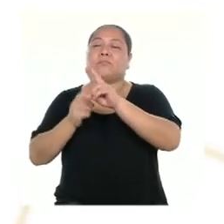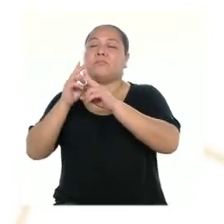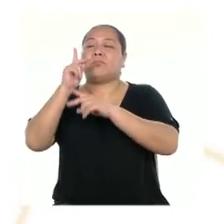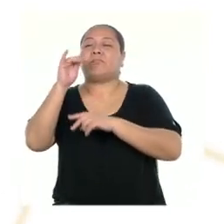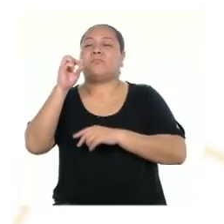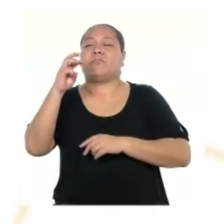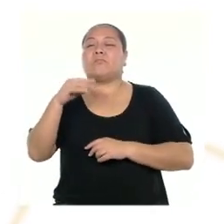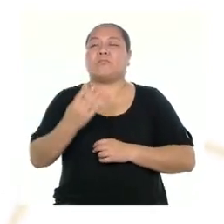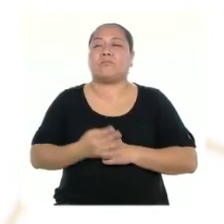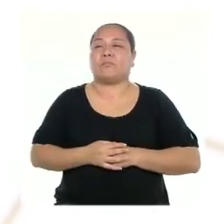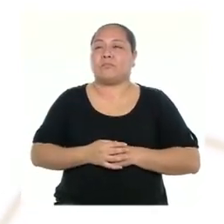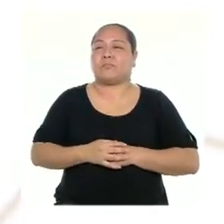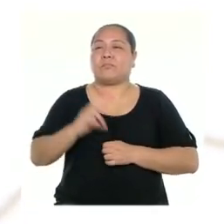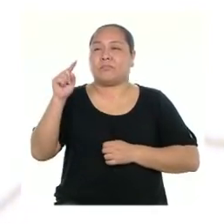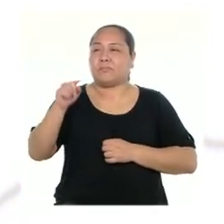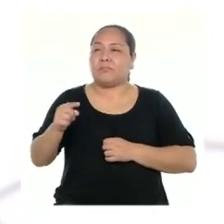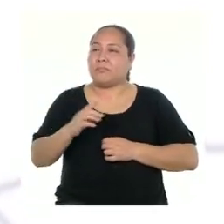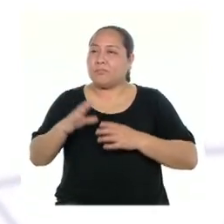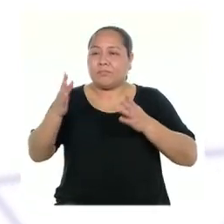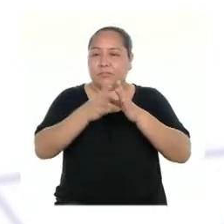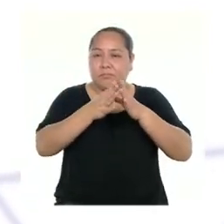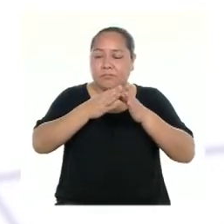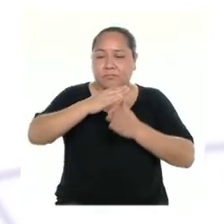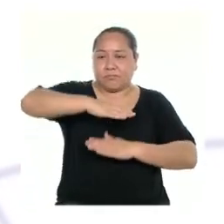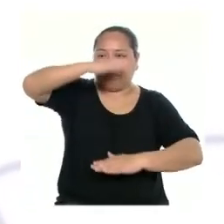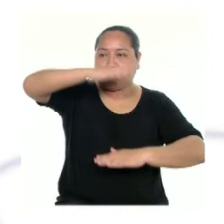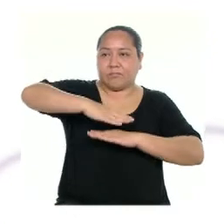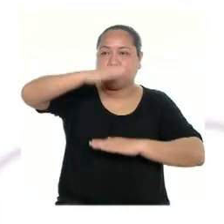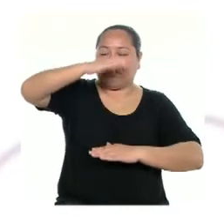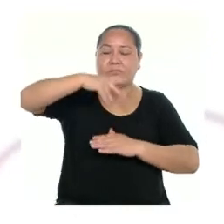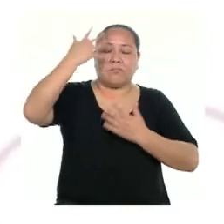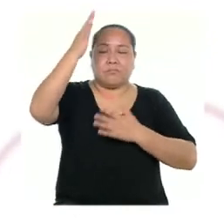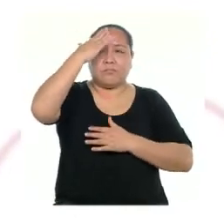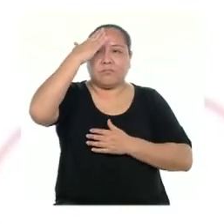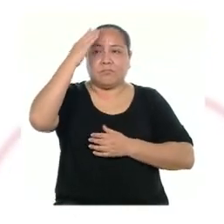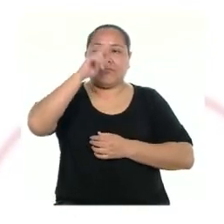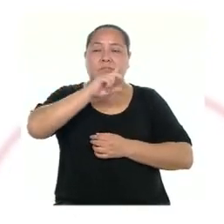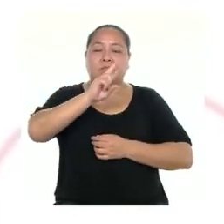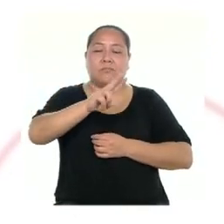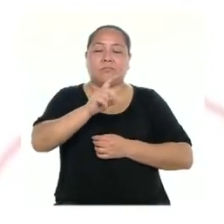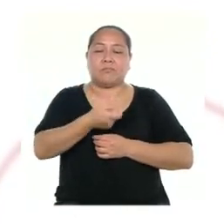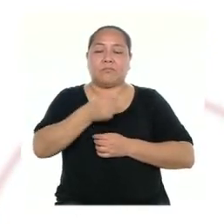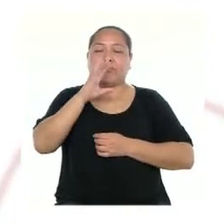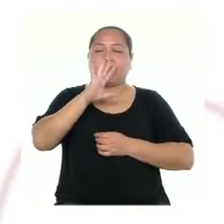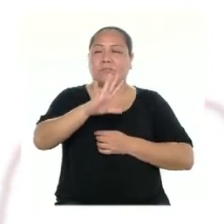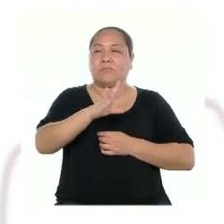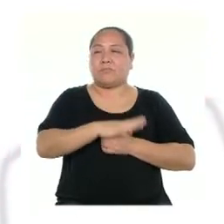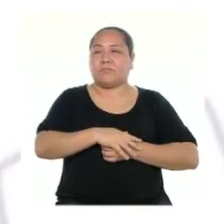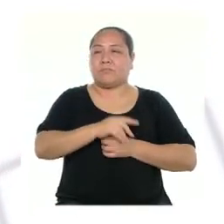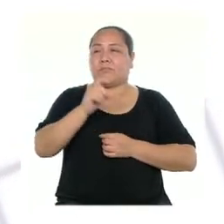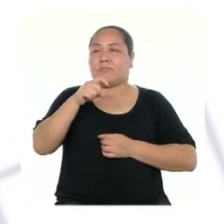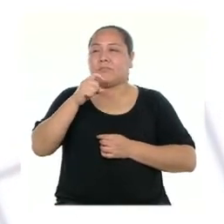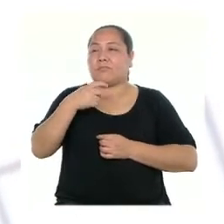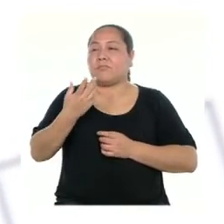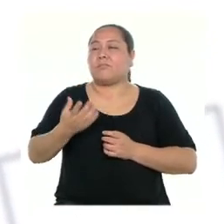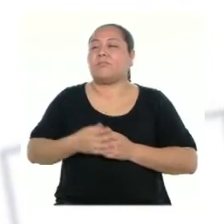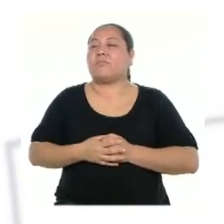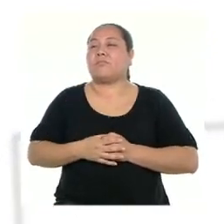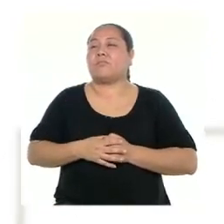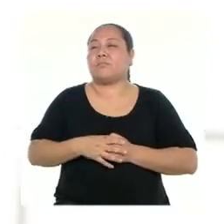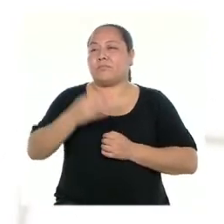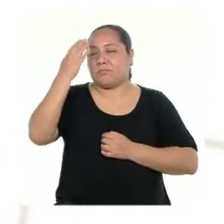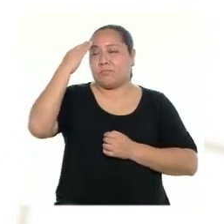kilómetros. Para el ancho, por la escala gráfica, ya sabemos que 2,5 centímetros equivalen a 20 kilómetros de la